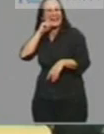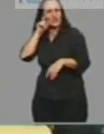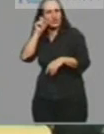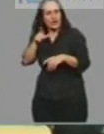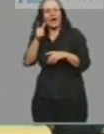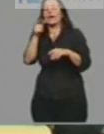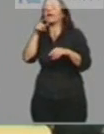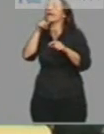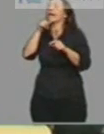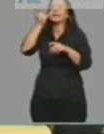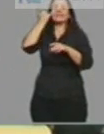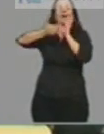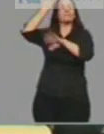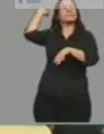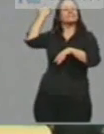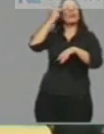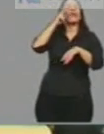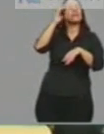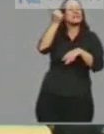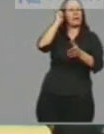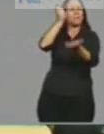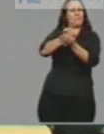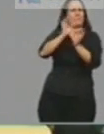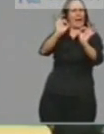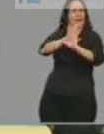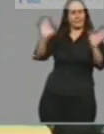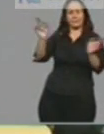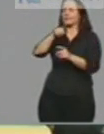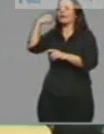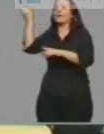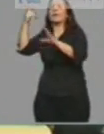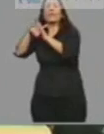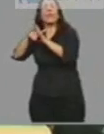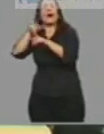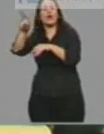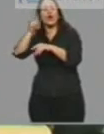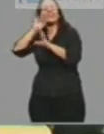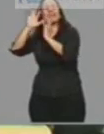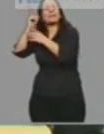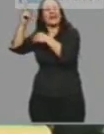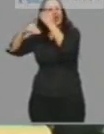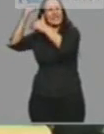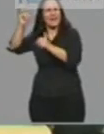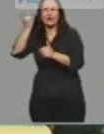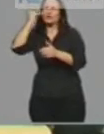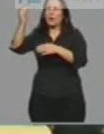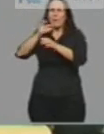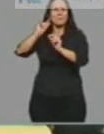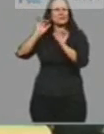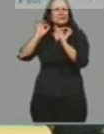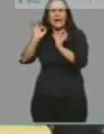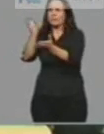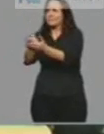nos desendeudamos en el año 2006, al Banco Interamericano de Desarrollo por los préstamos que nos ha dado, al Banco